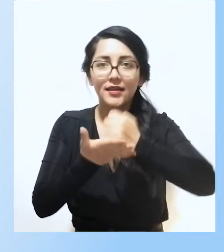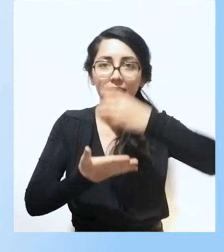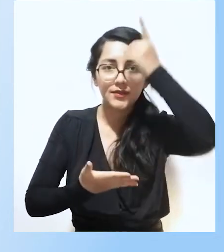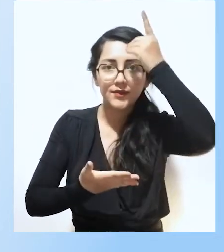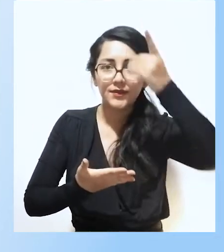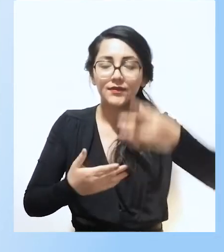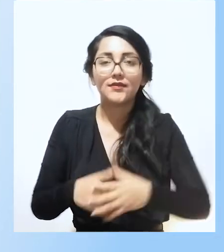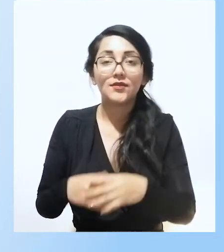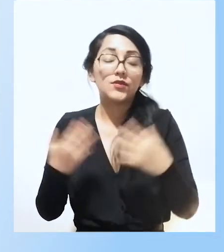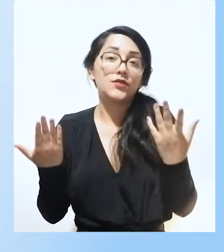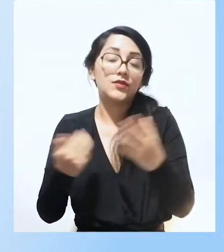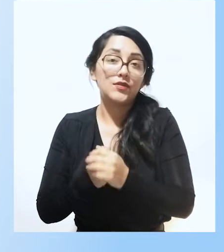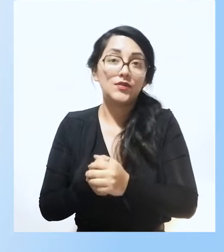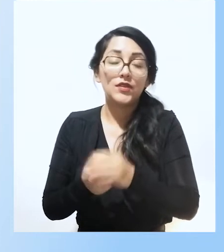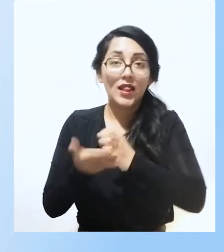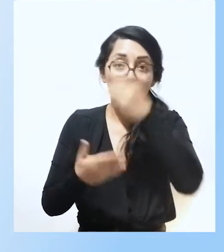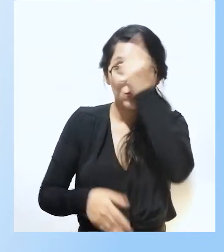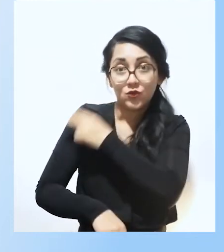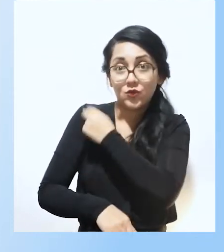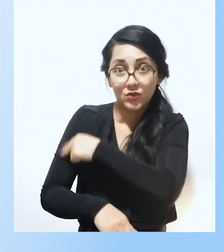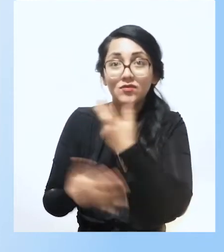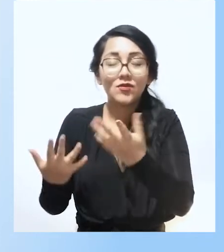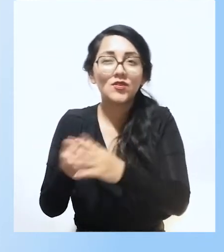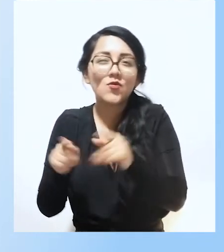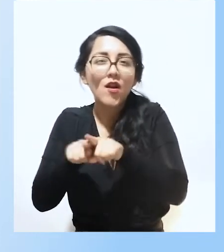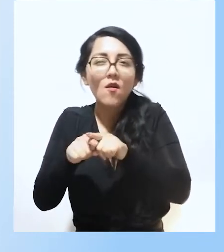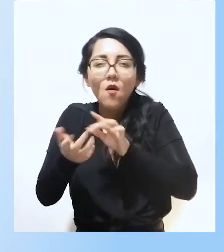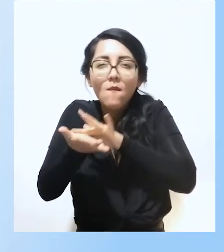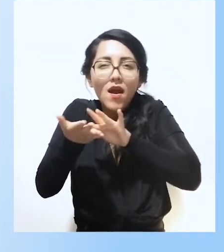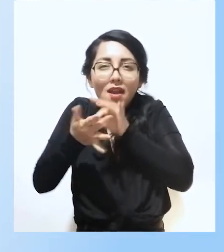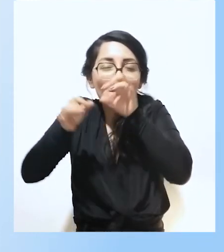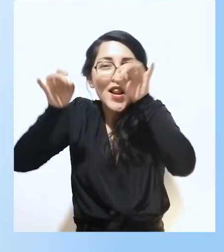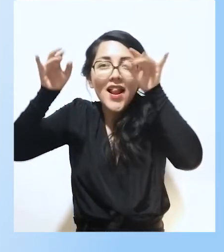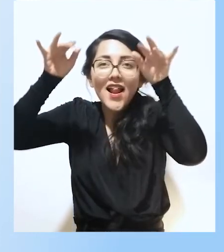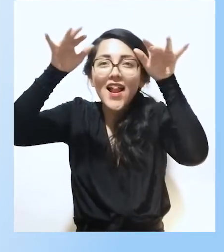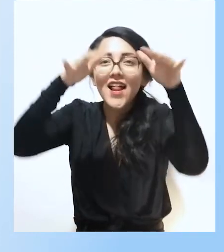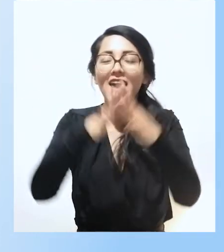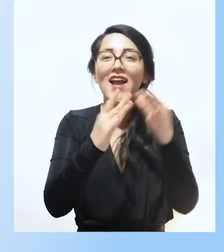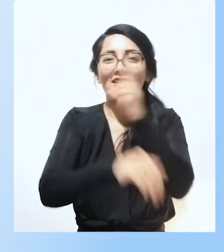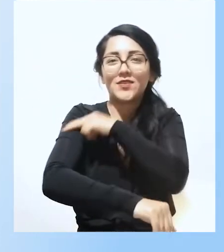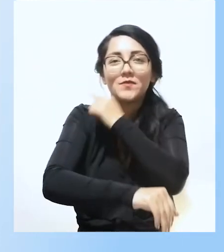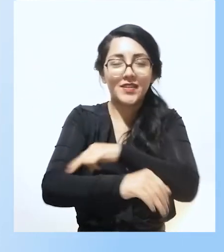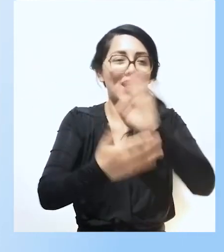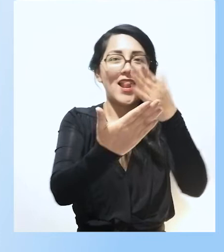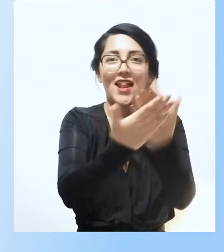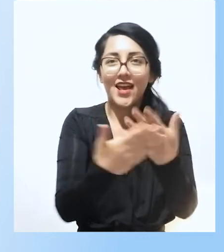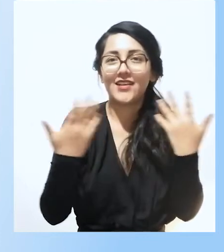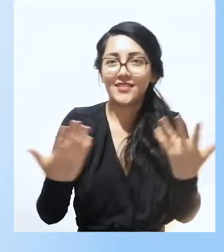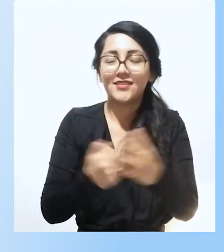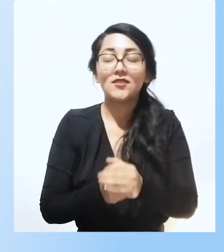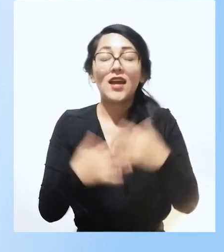la pedagogía hospitalaria la magia llega a los hospitales. ¿Cuál es el punto de partida de estos derechos? Pues lo situamos